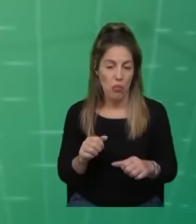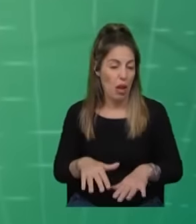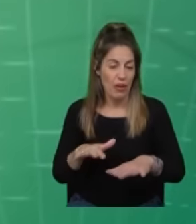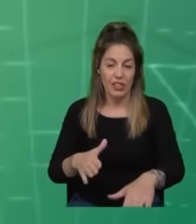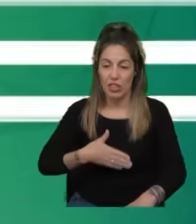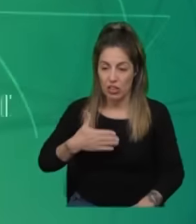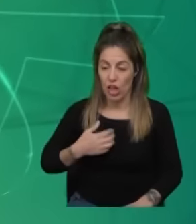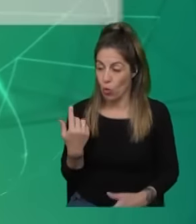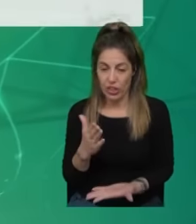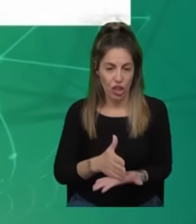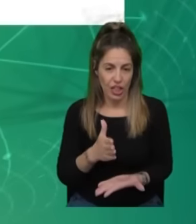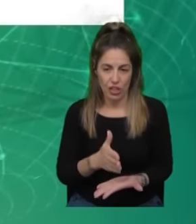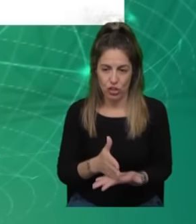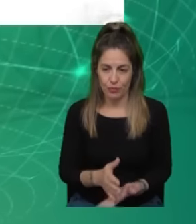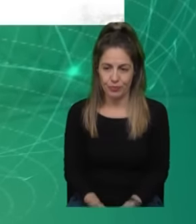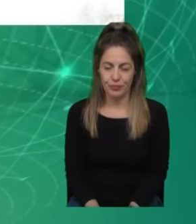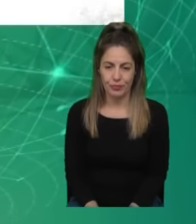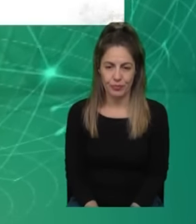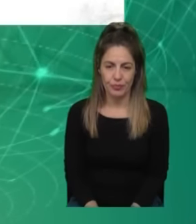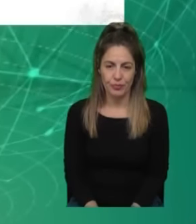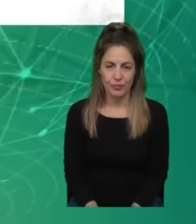un derecho nuestro.